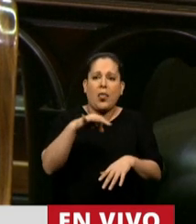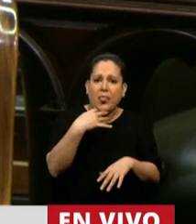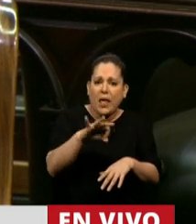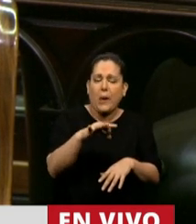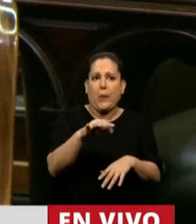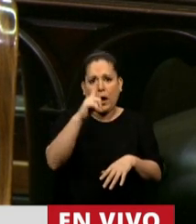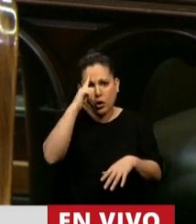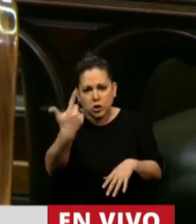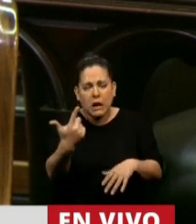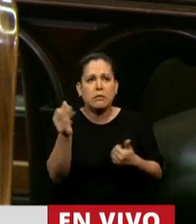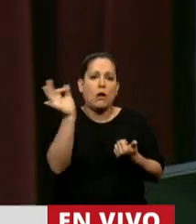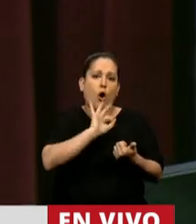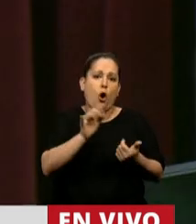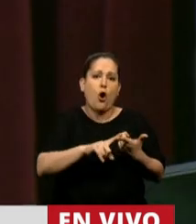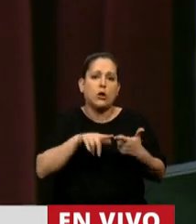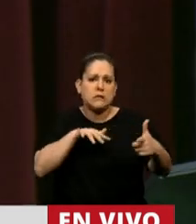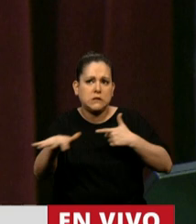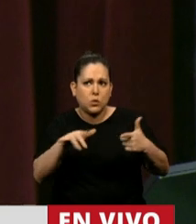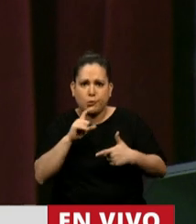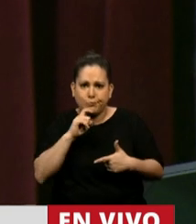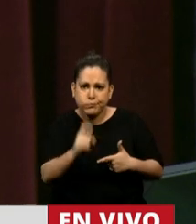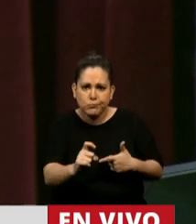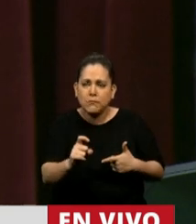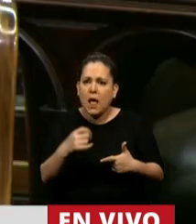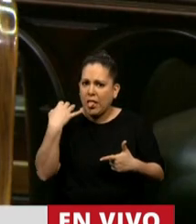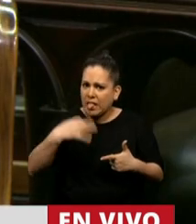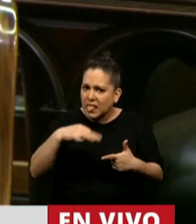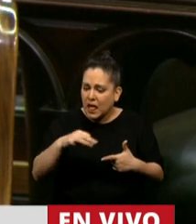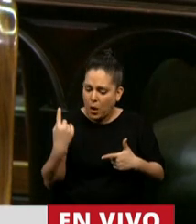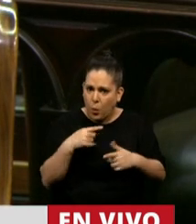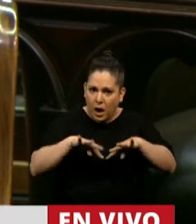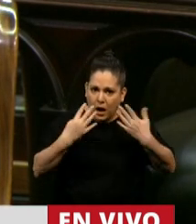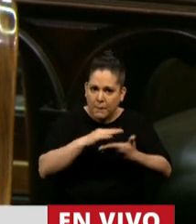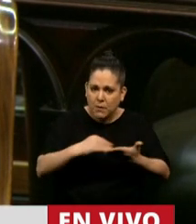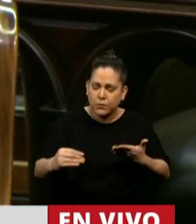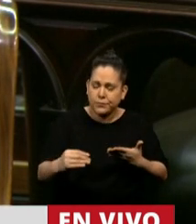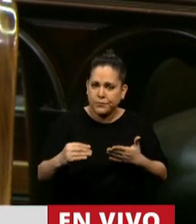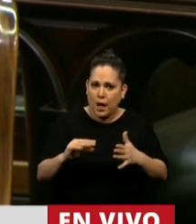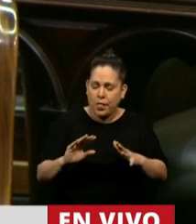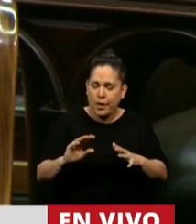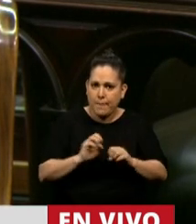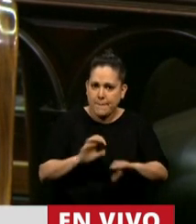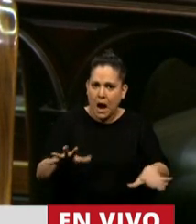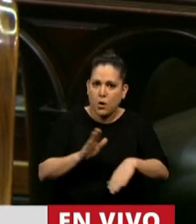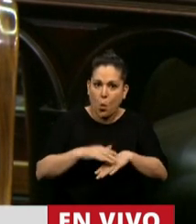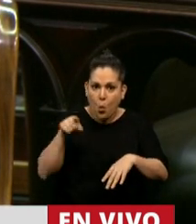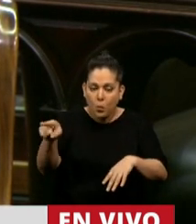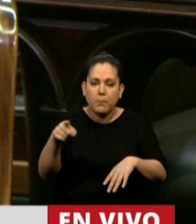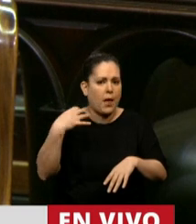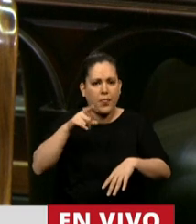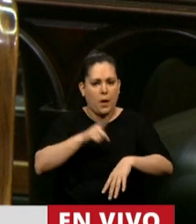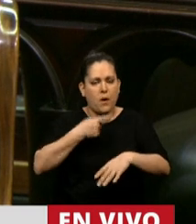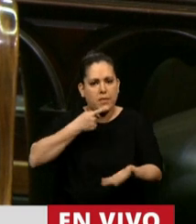inocente o si la situación indecorosa hace que el cuerpo se haya agravado sea en el más corto plazo